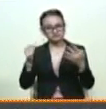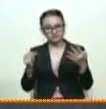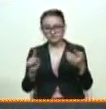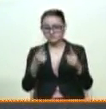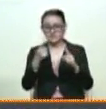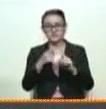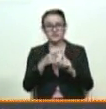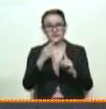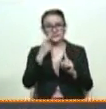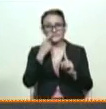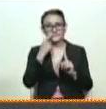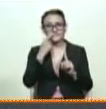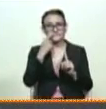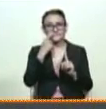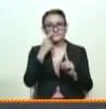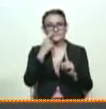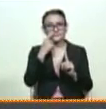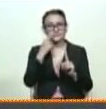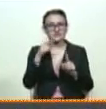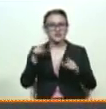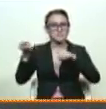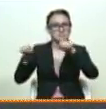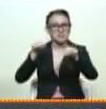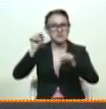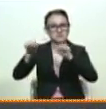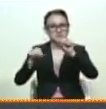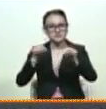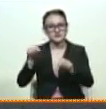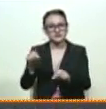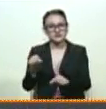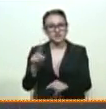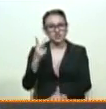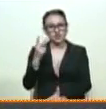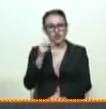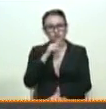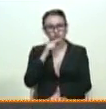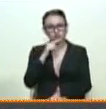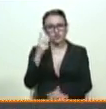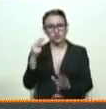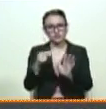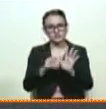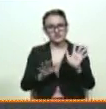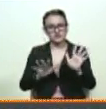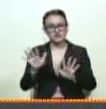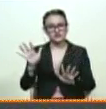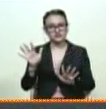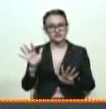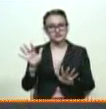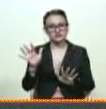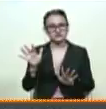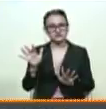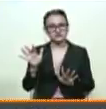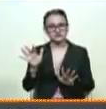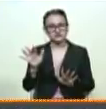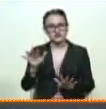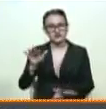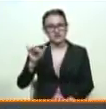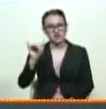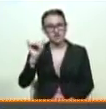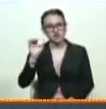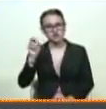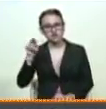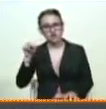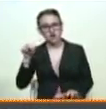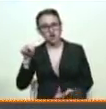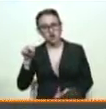Primero, los señalamientos que el 2 de octubre de 2015 hiciera John Kelly,